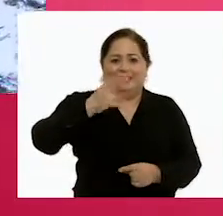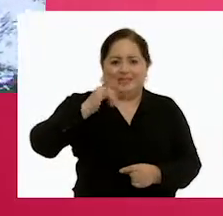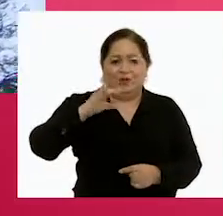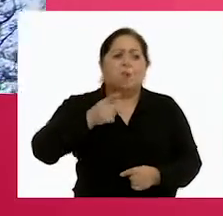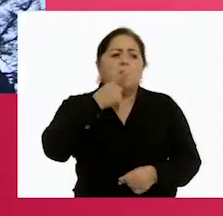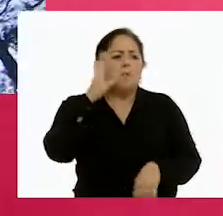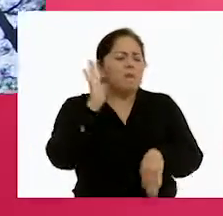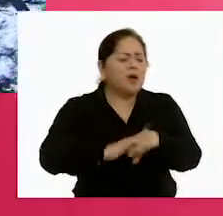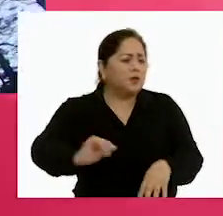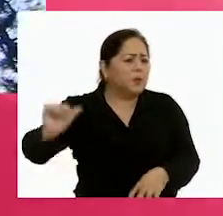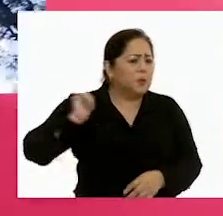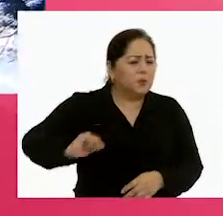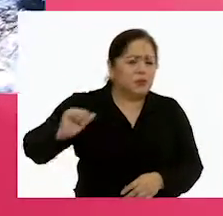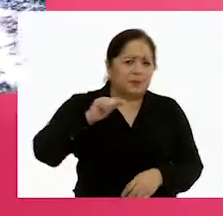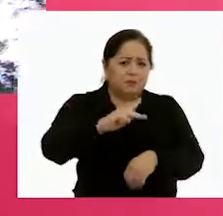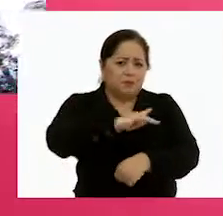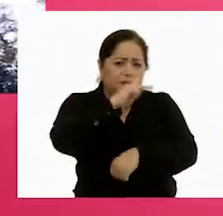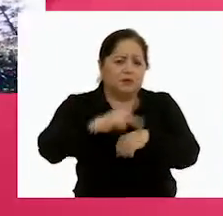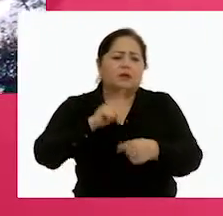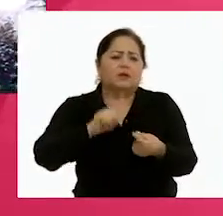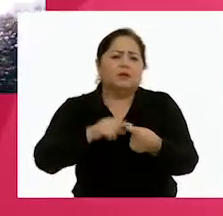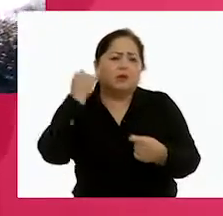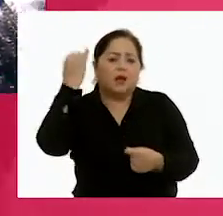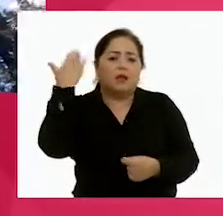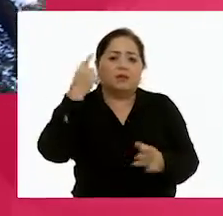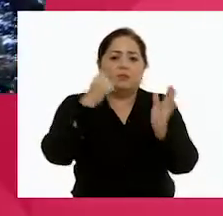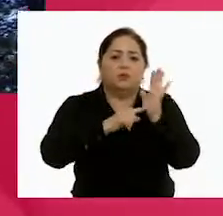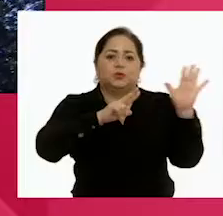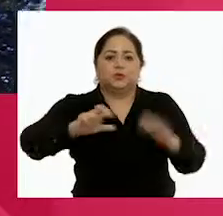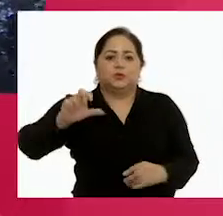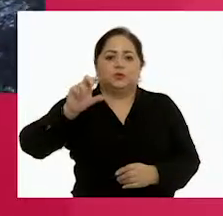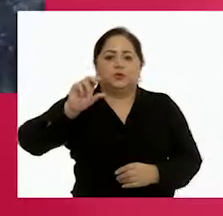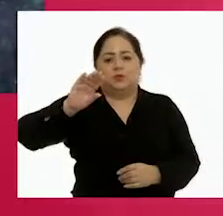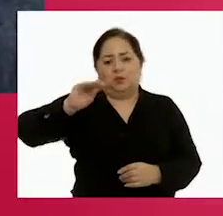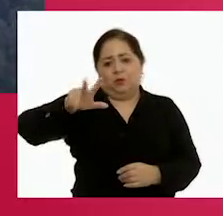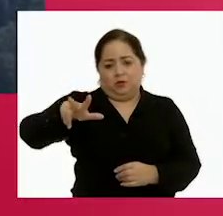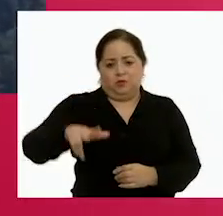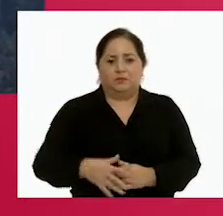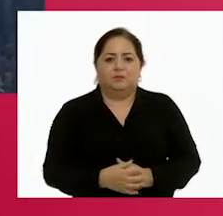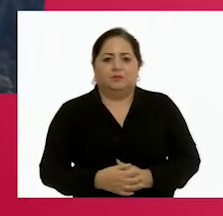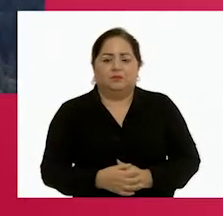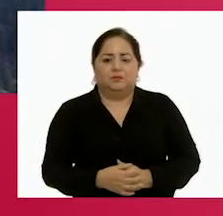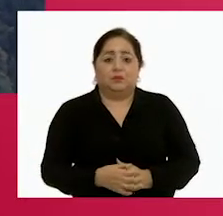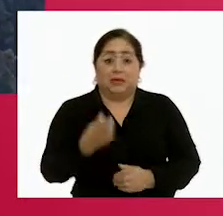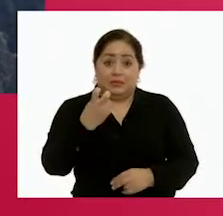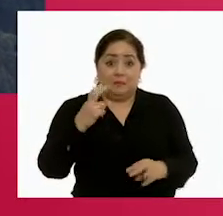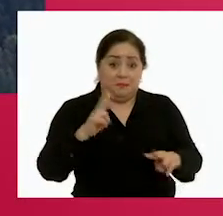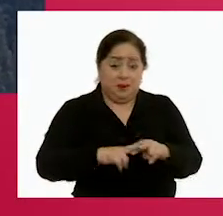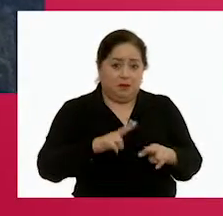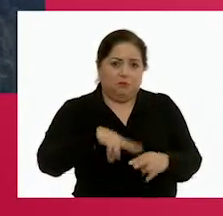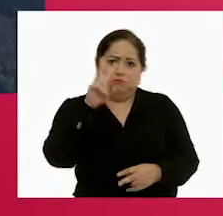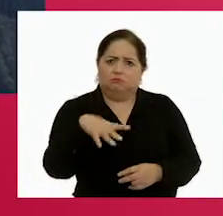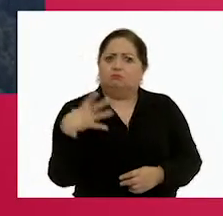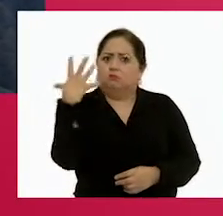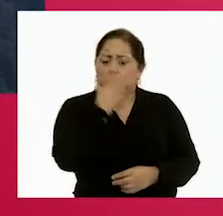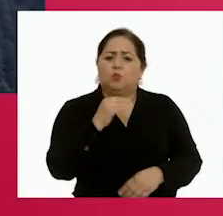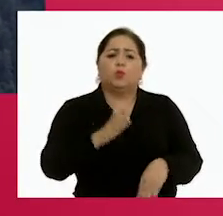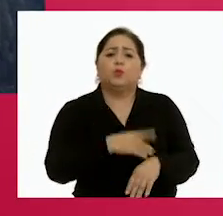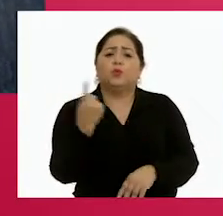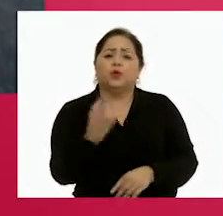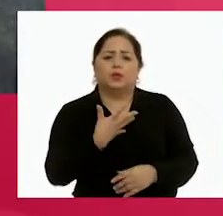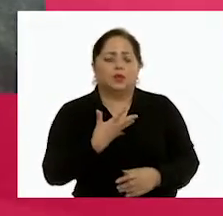uno de los más antiguos del país, creado en 1898. Este parque es encantador porque posee